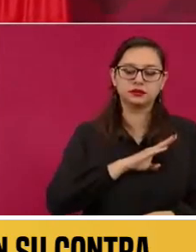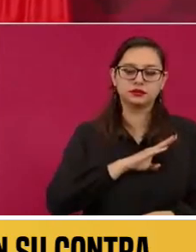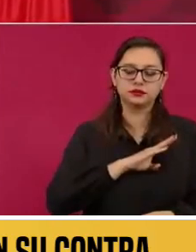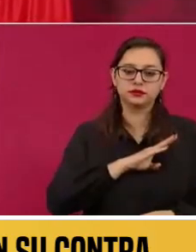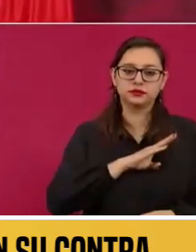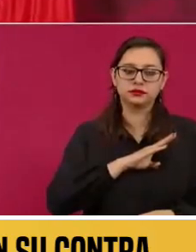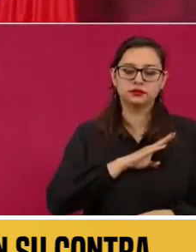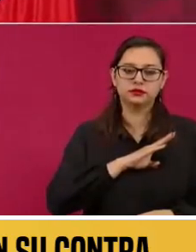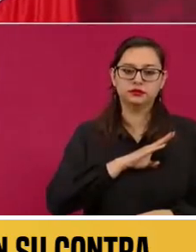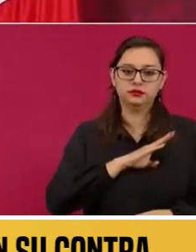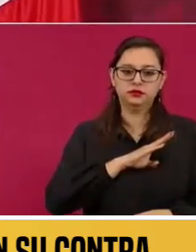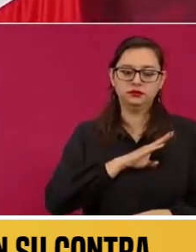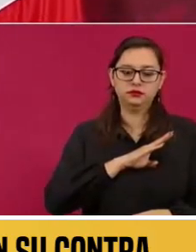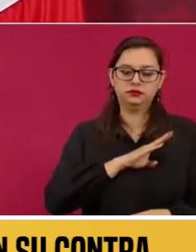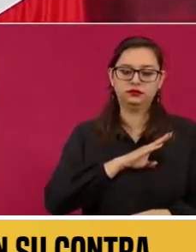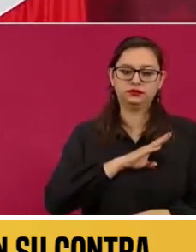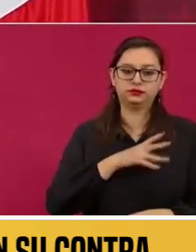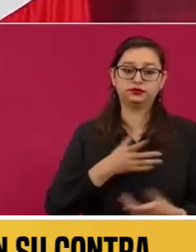porque